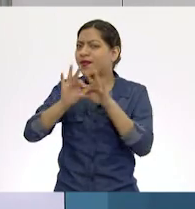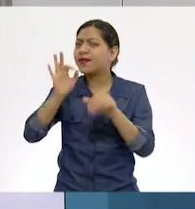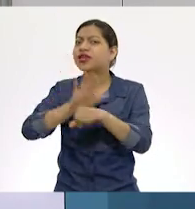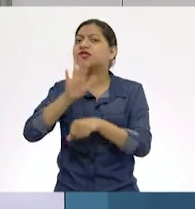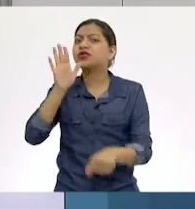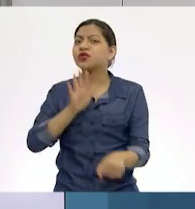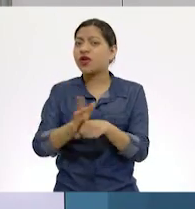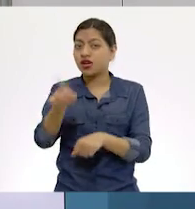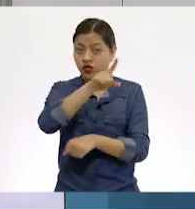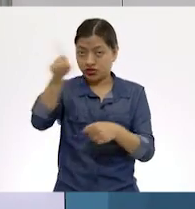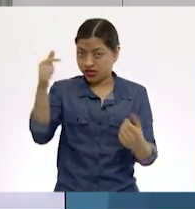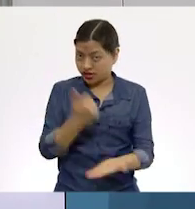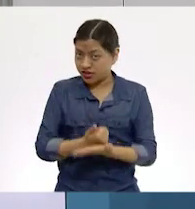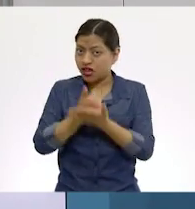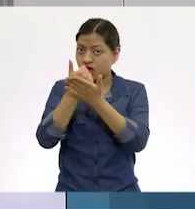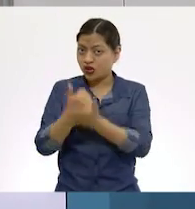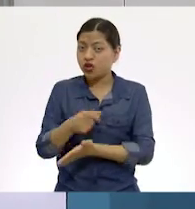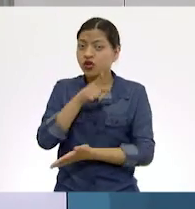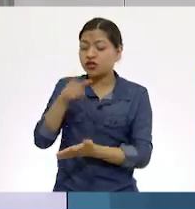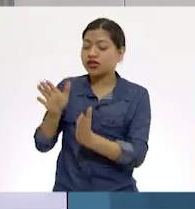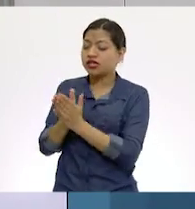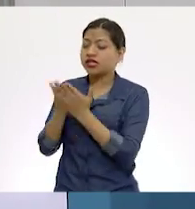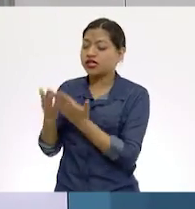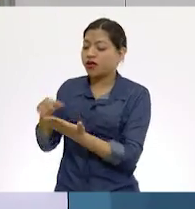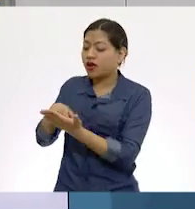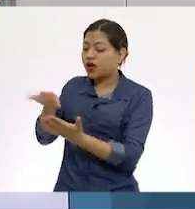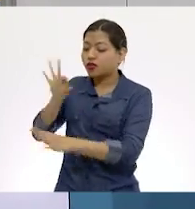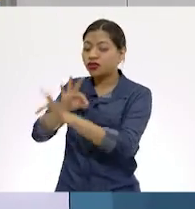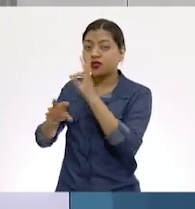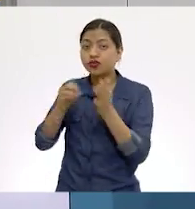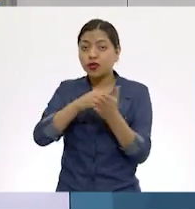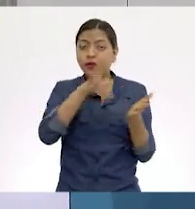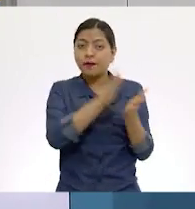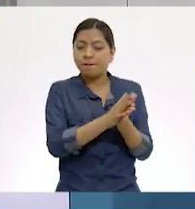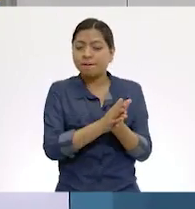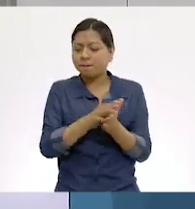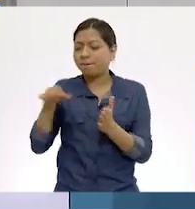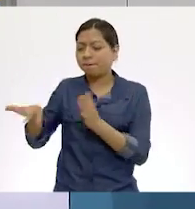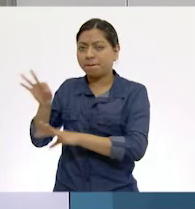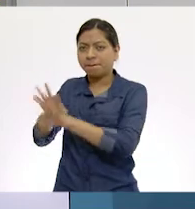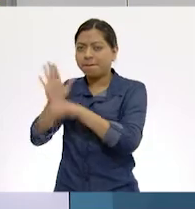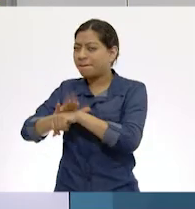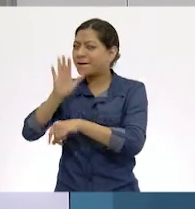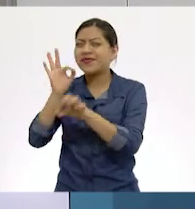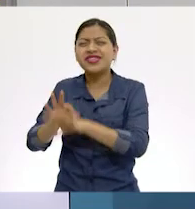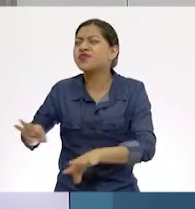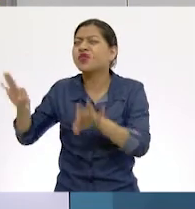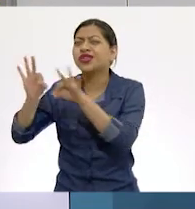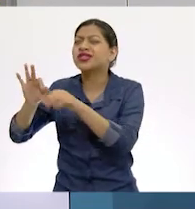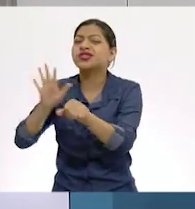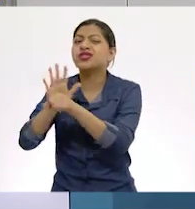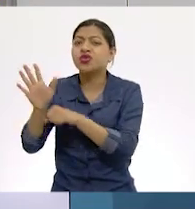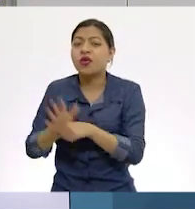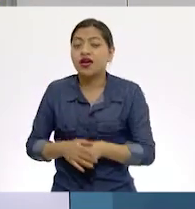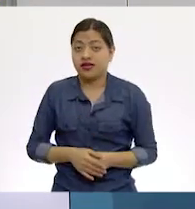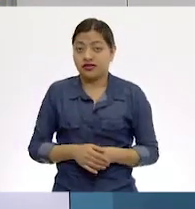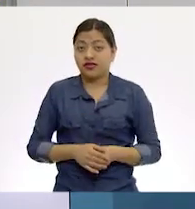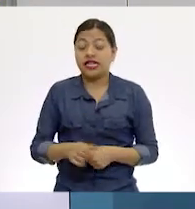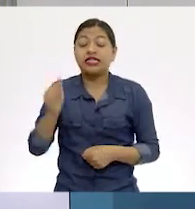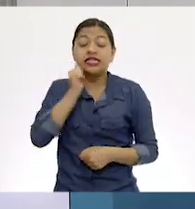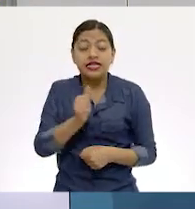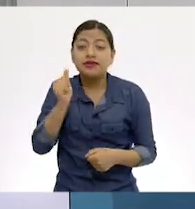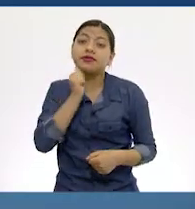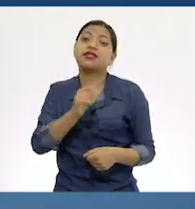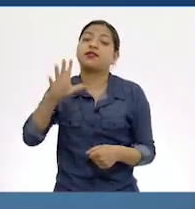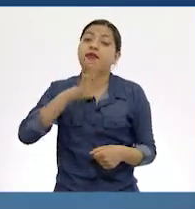van siguiendo? ¿A ustedes qué datos consideran que son importantes? Y recuerden que estos datos son los que no pueden faltar en la